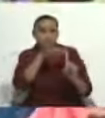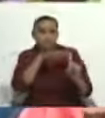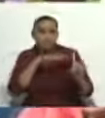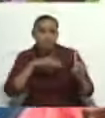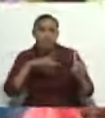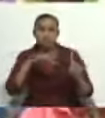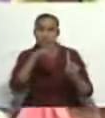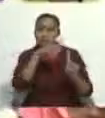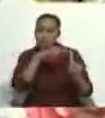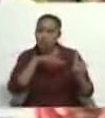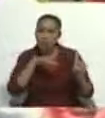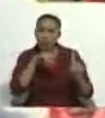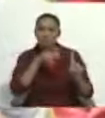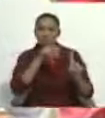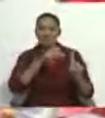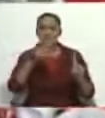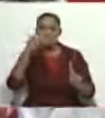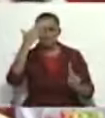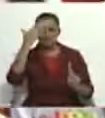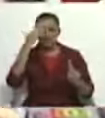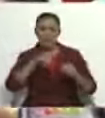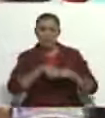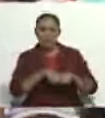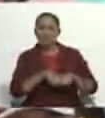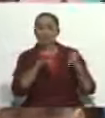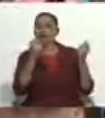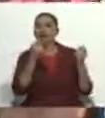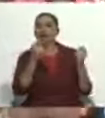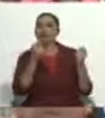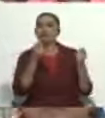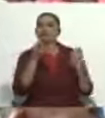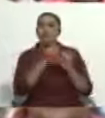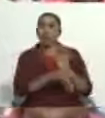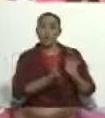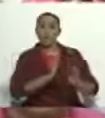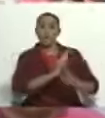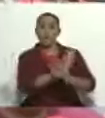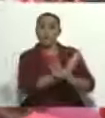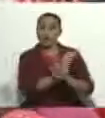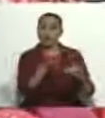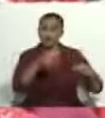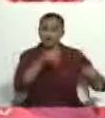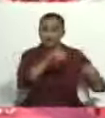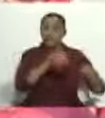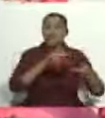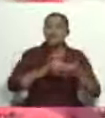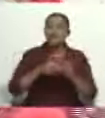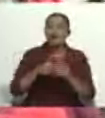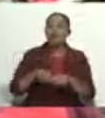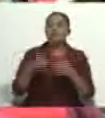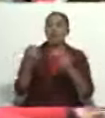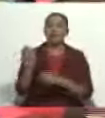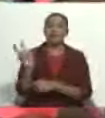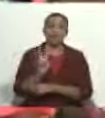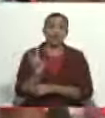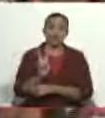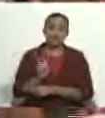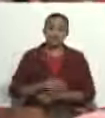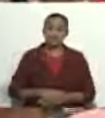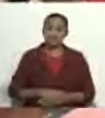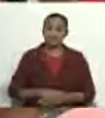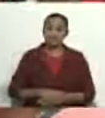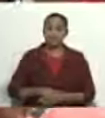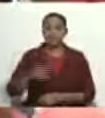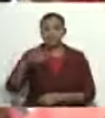manipuladora, que saben el daño que las sanciones y el bloqueo han hecho en nuestro país, que saben el daño que